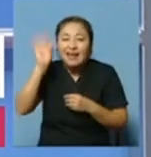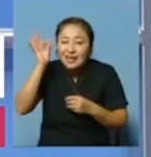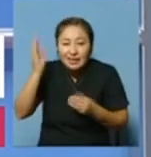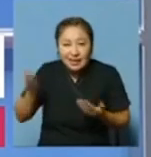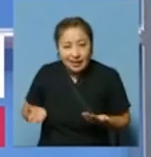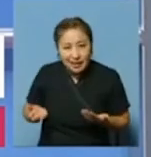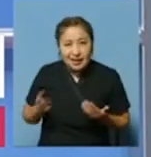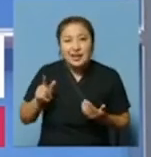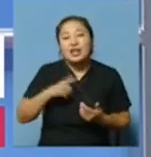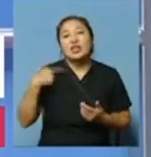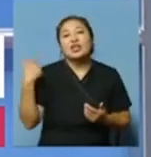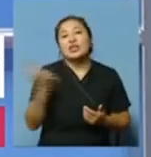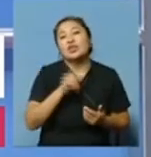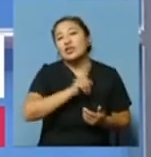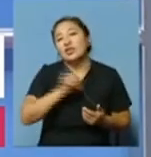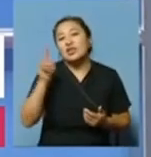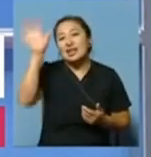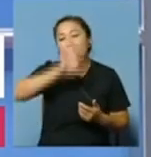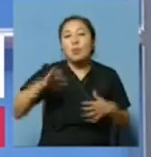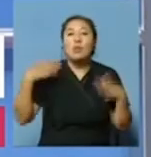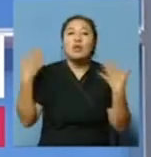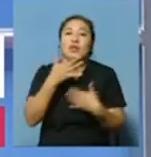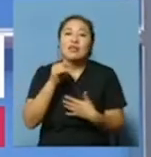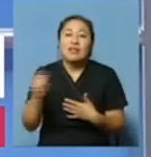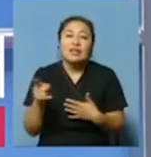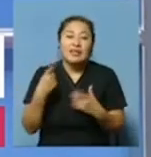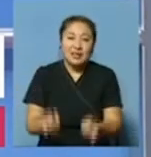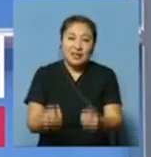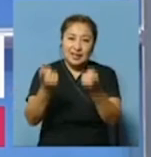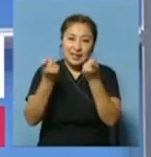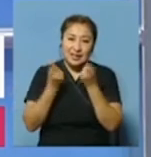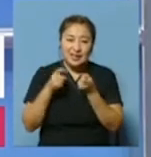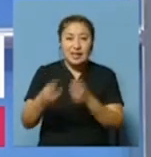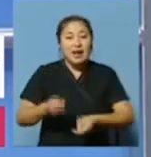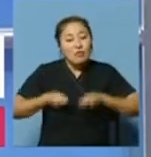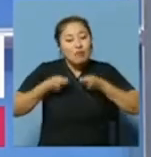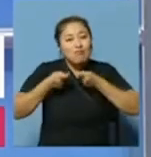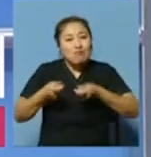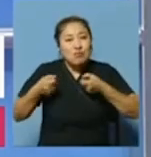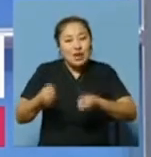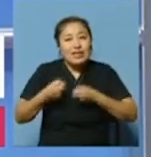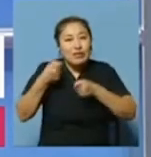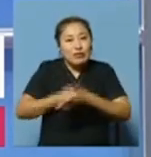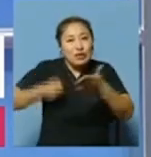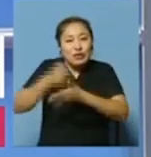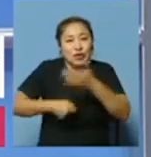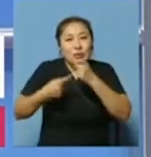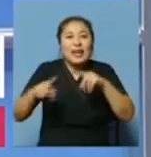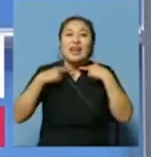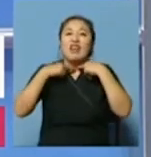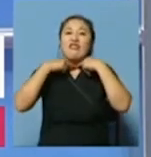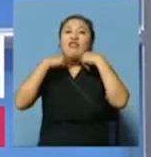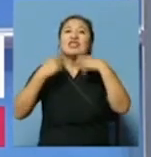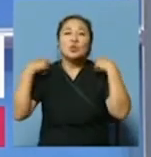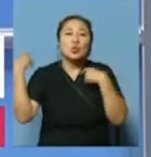que nosotros desde nuestra región entendamos que necesitamos pelear nosotros para que nuestra voz se escuche en toda la